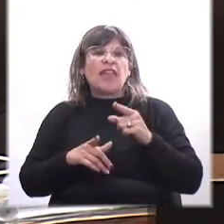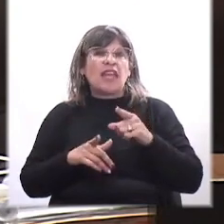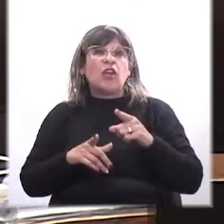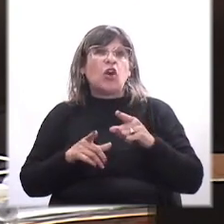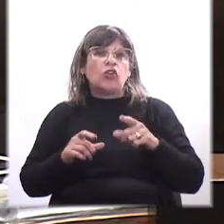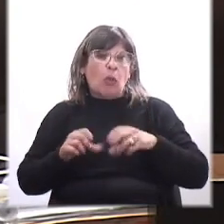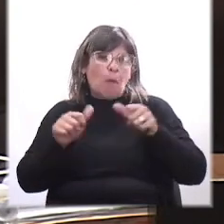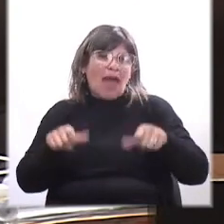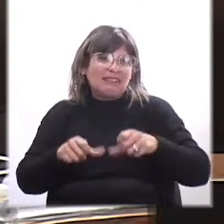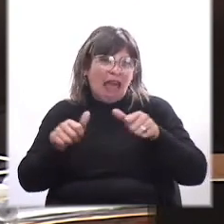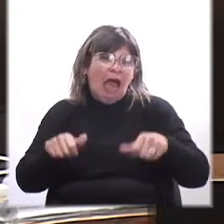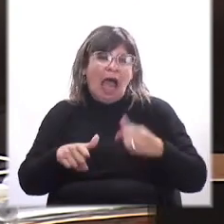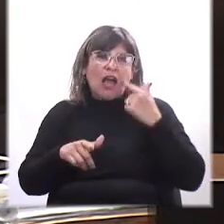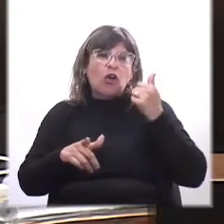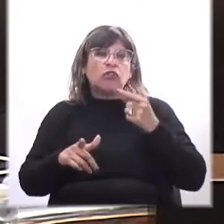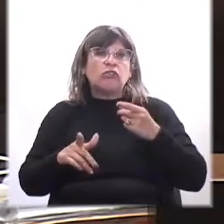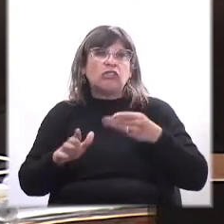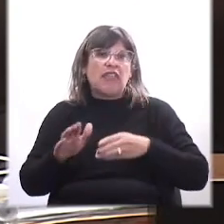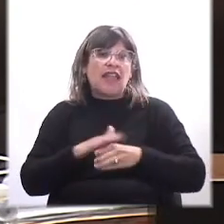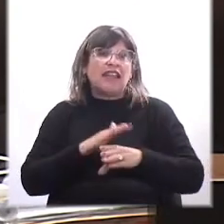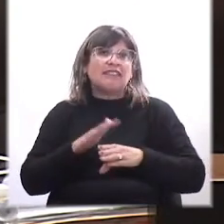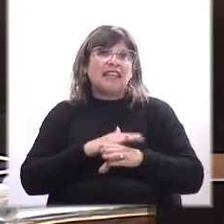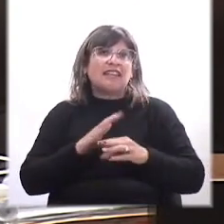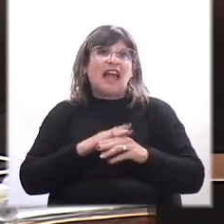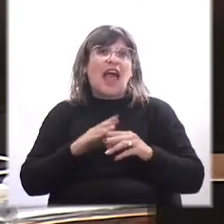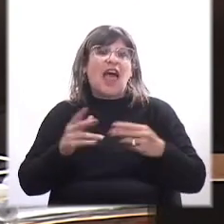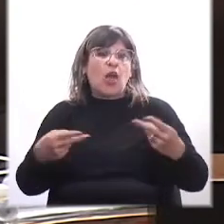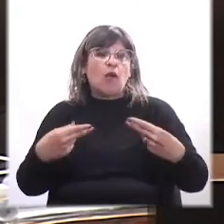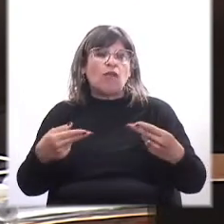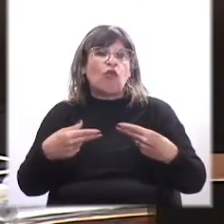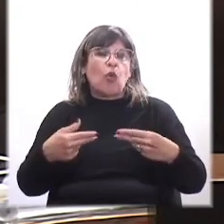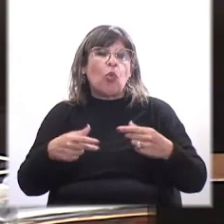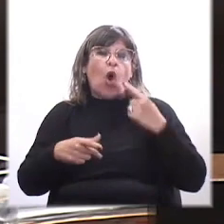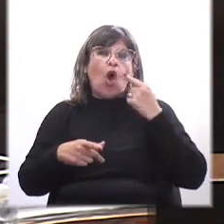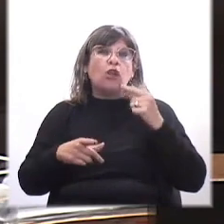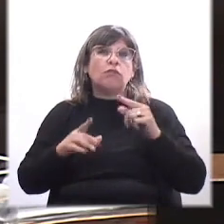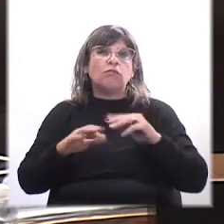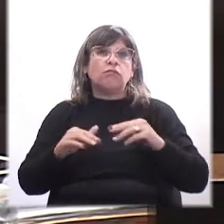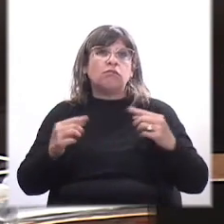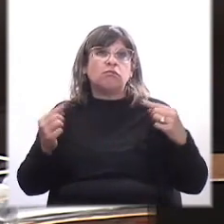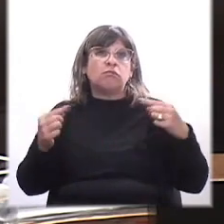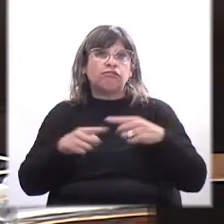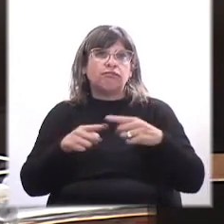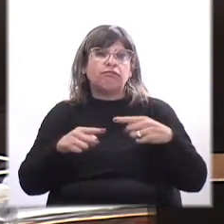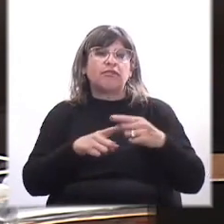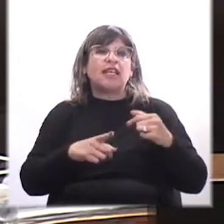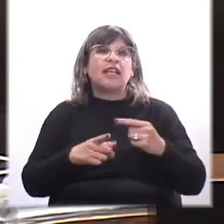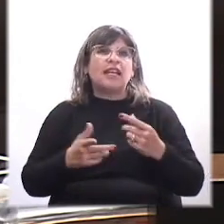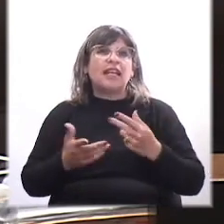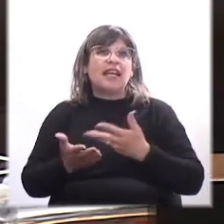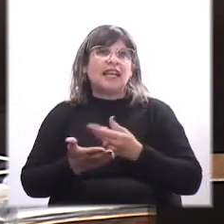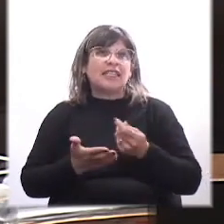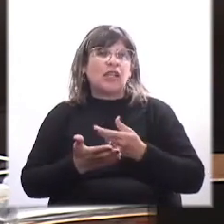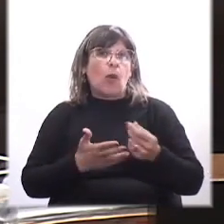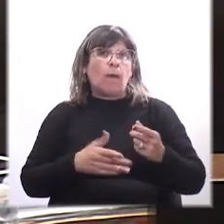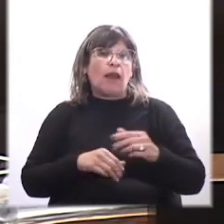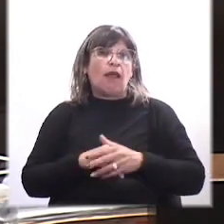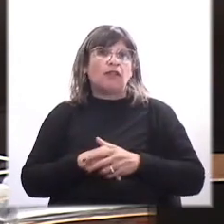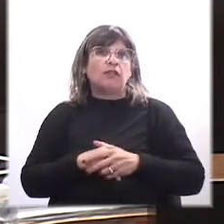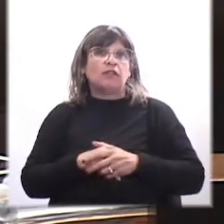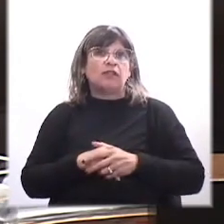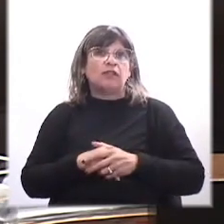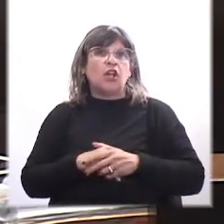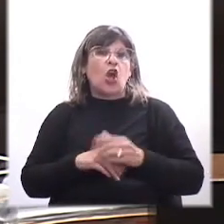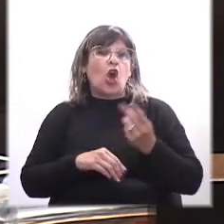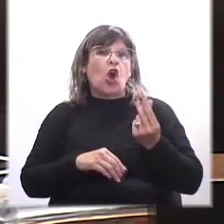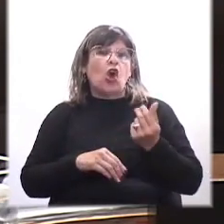masajes y de las entradas a los partidos de fútbol que se compraron con